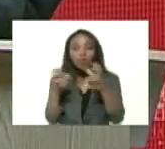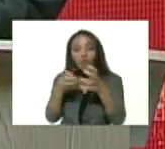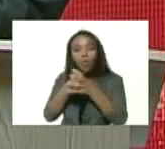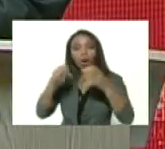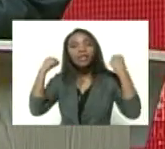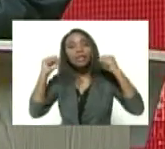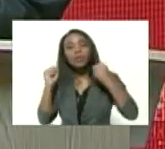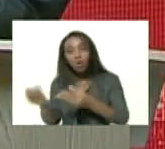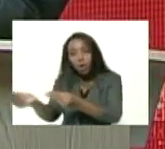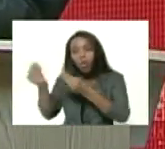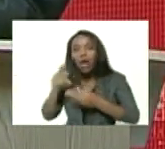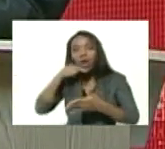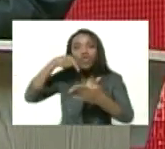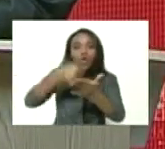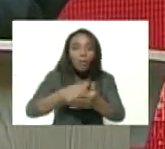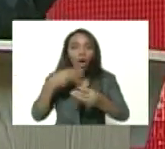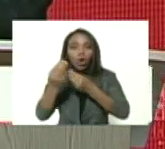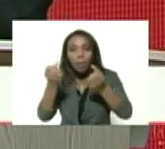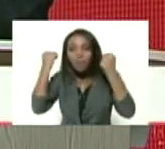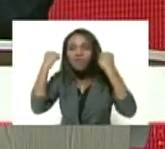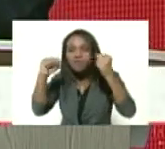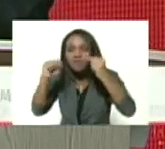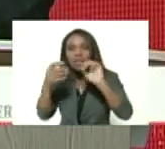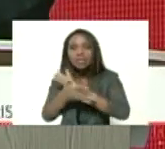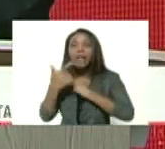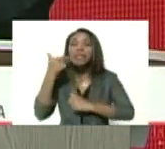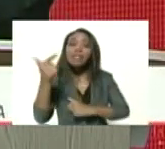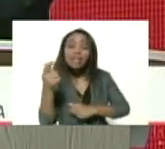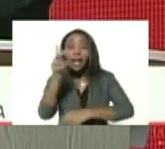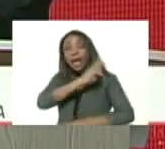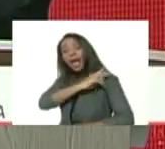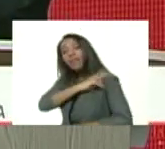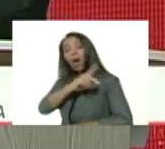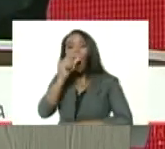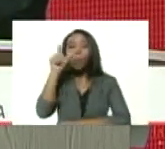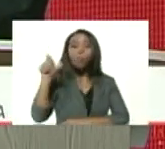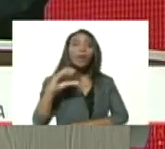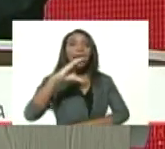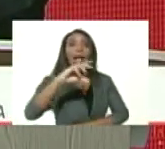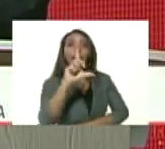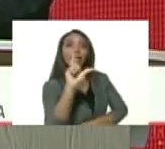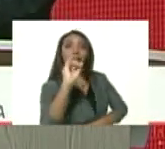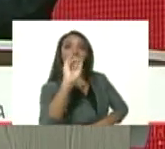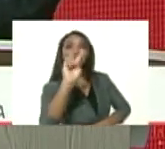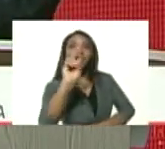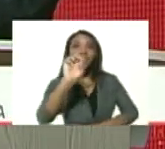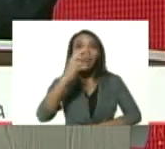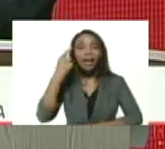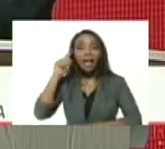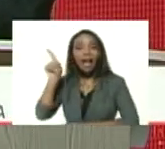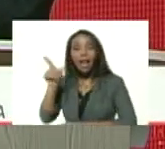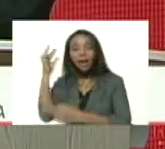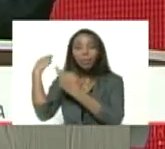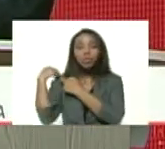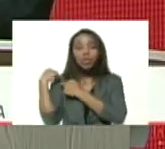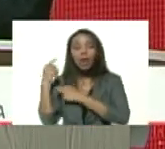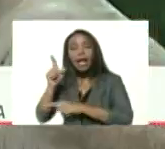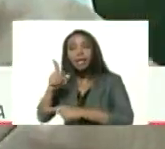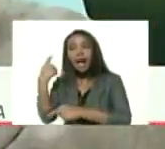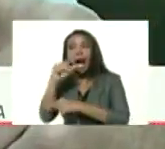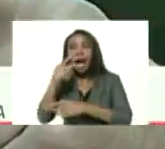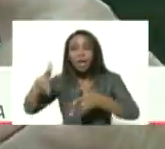da los alias de todos los que se estaban entrenando allí, dice que el jefe es Cliver Alcalá Cordones, que Cliver Alcalá Cordones tiene un